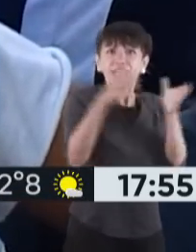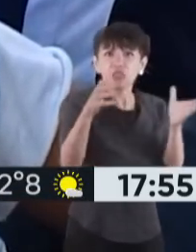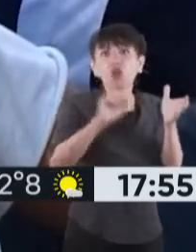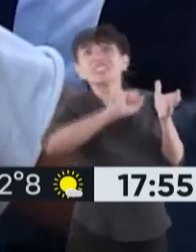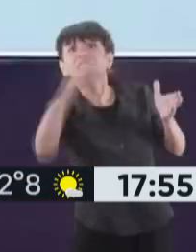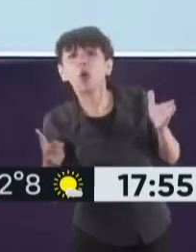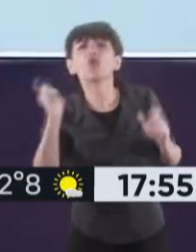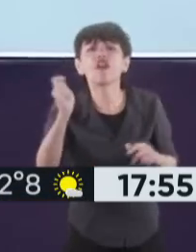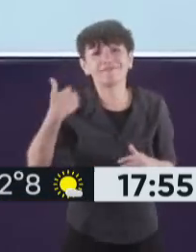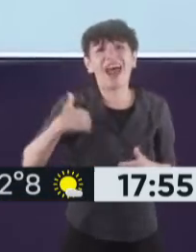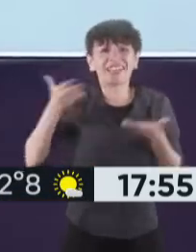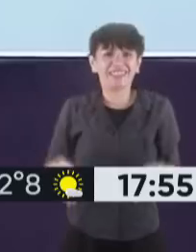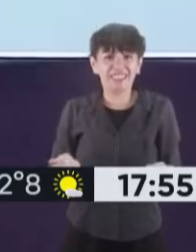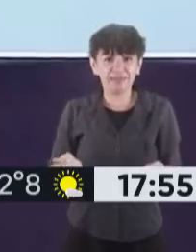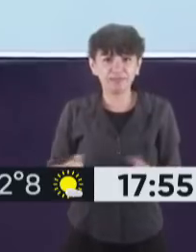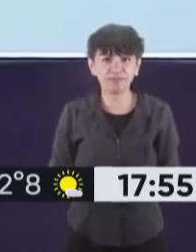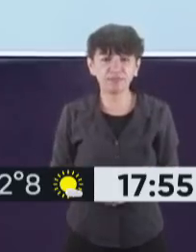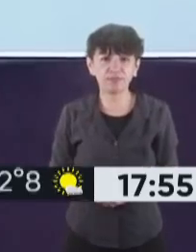mundo.